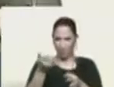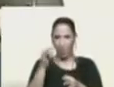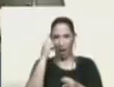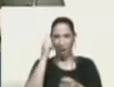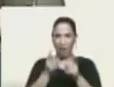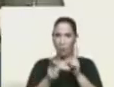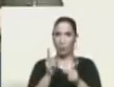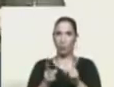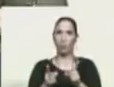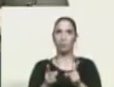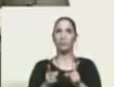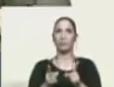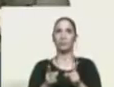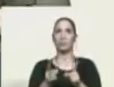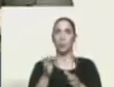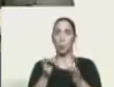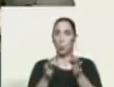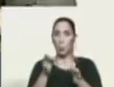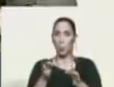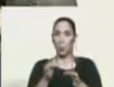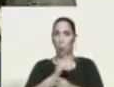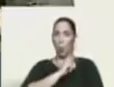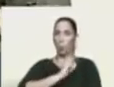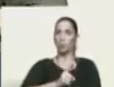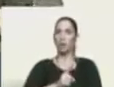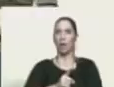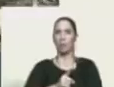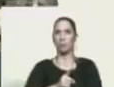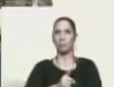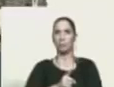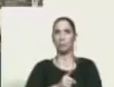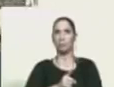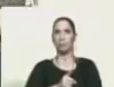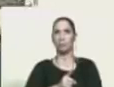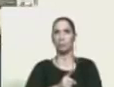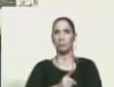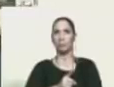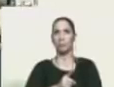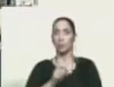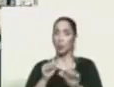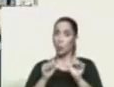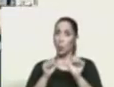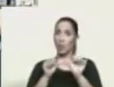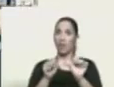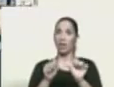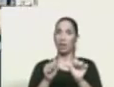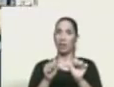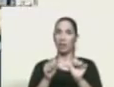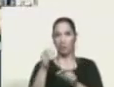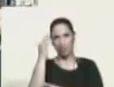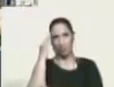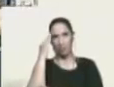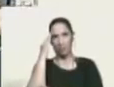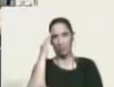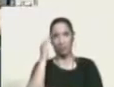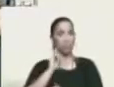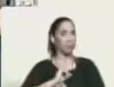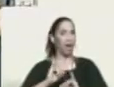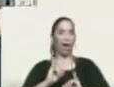caso, los que han sido formalmente acusados, nos queda la convicción de que finalmente serán